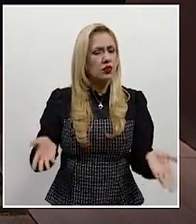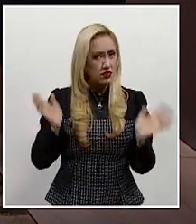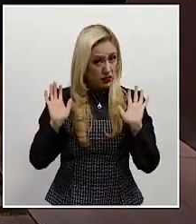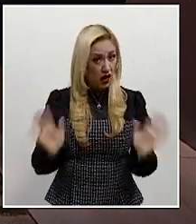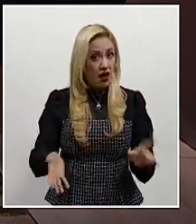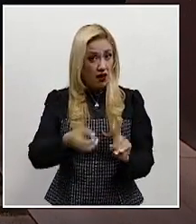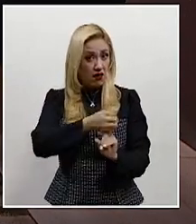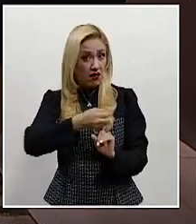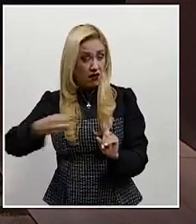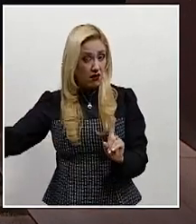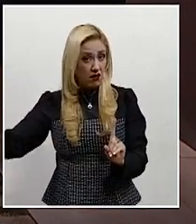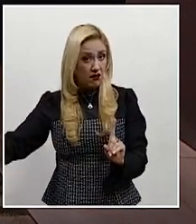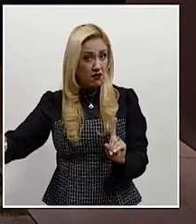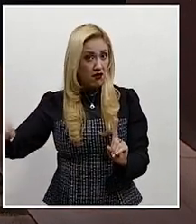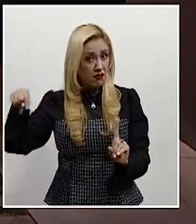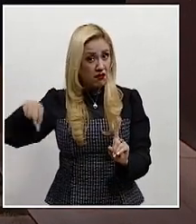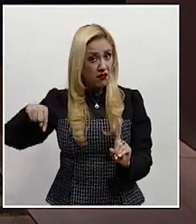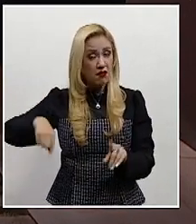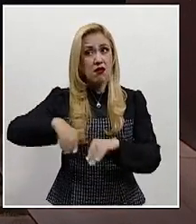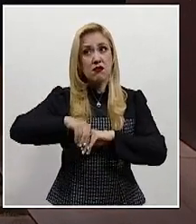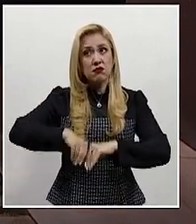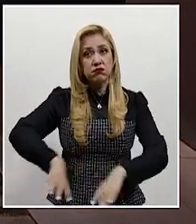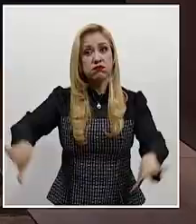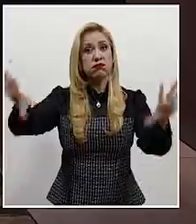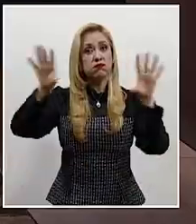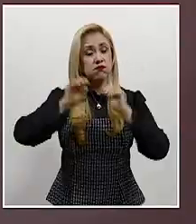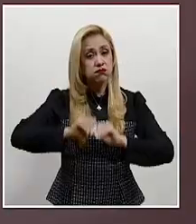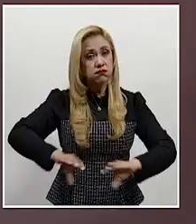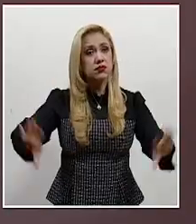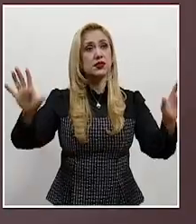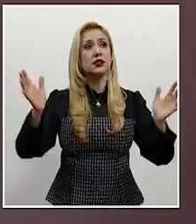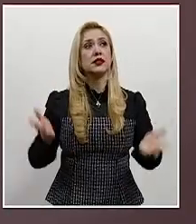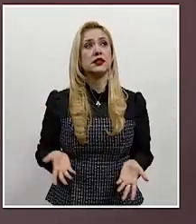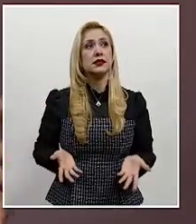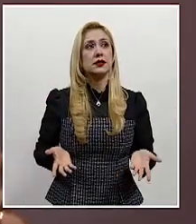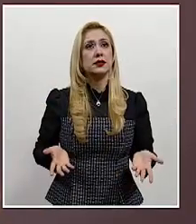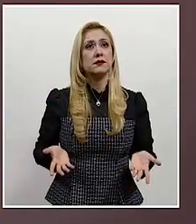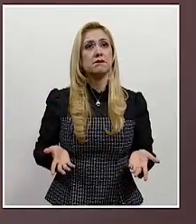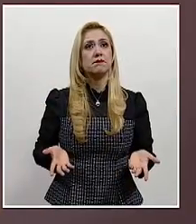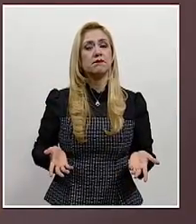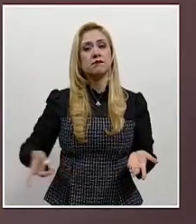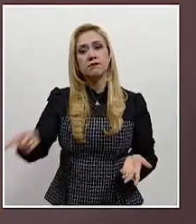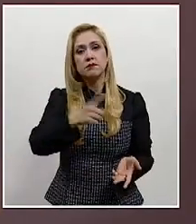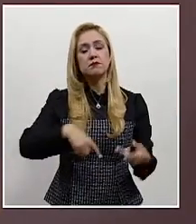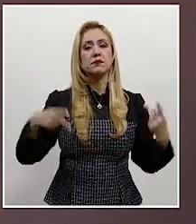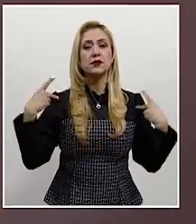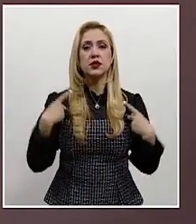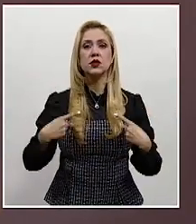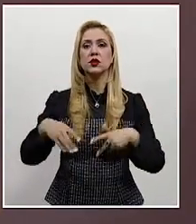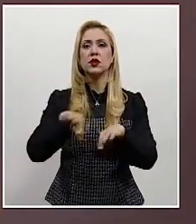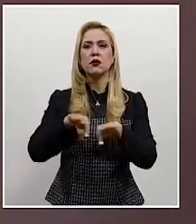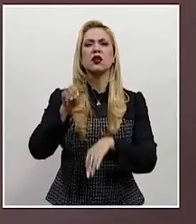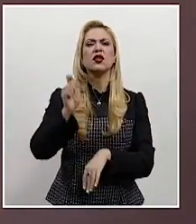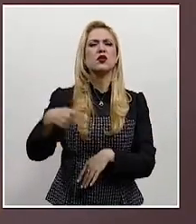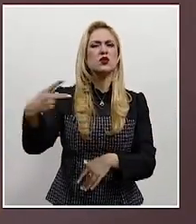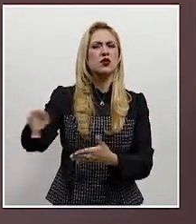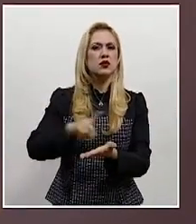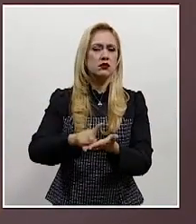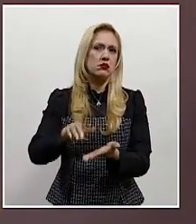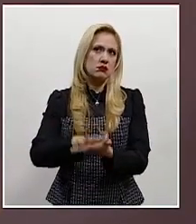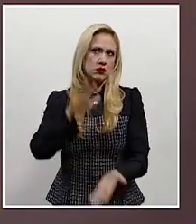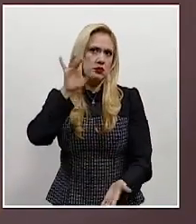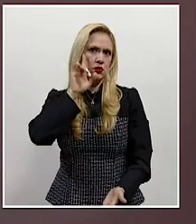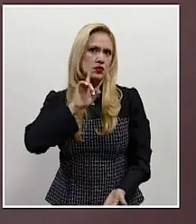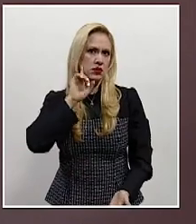como regulado, esta obligación de difundir entre los trabajadores cuáles son sus derechos? Sobre todo con las mujeres,